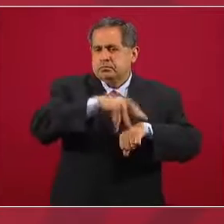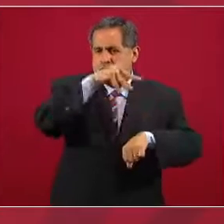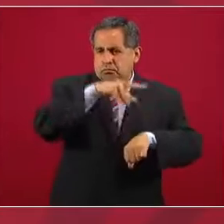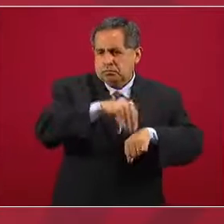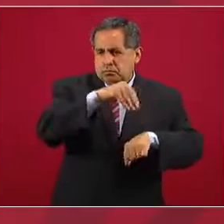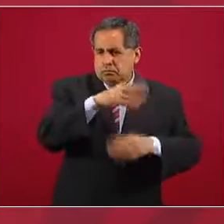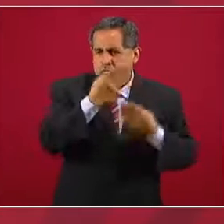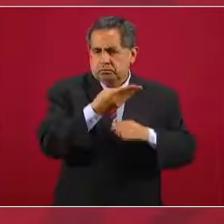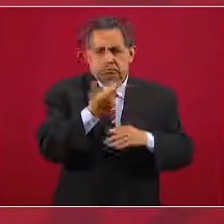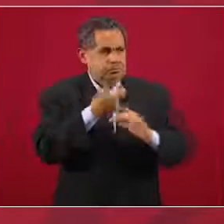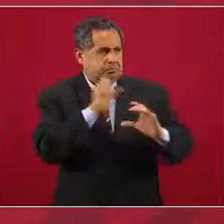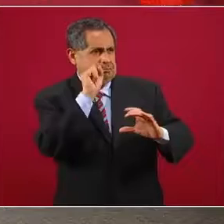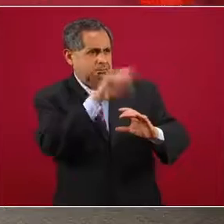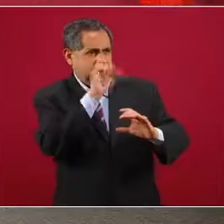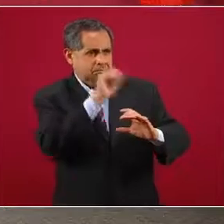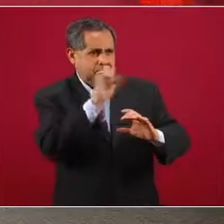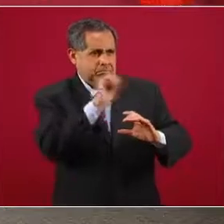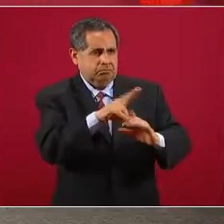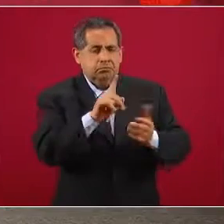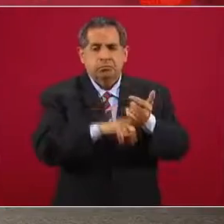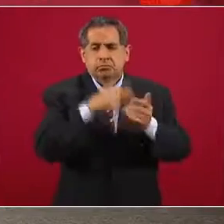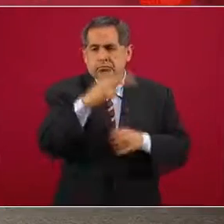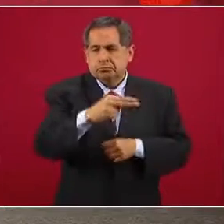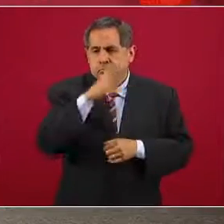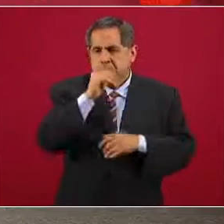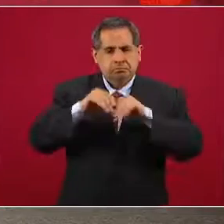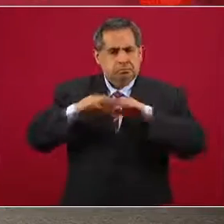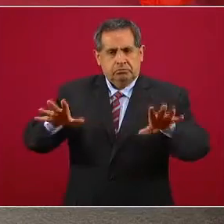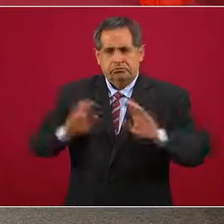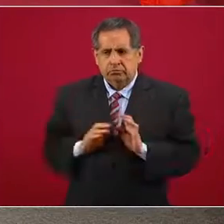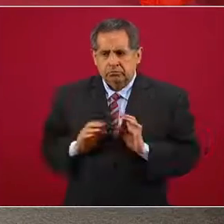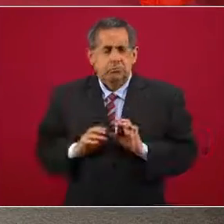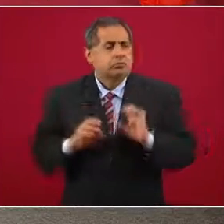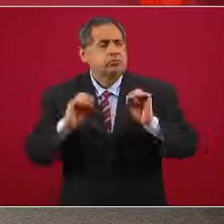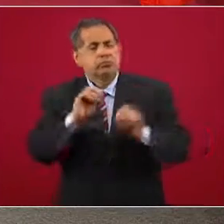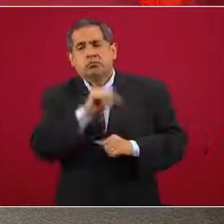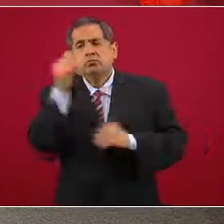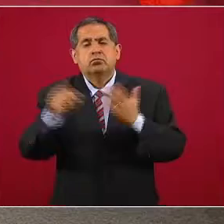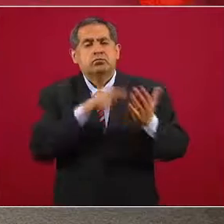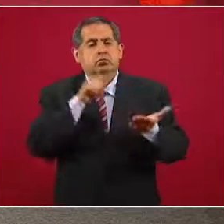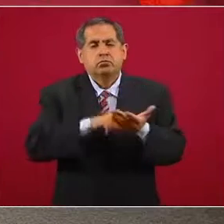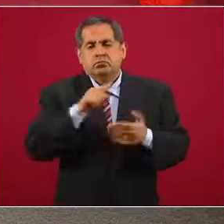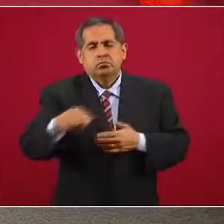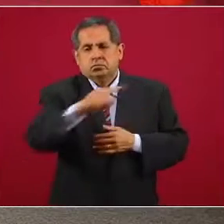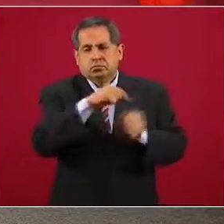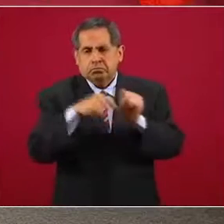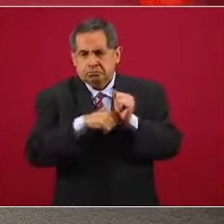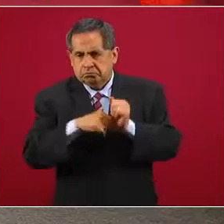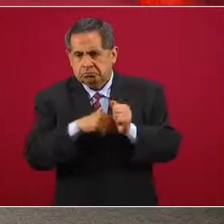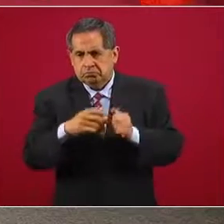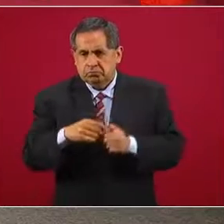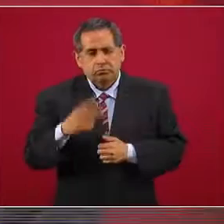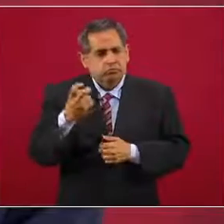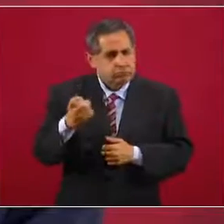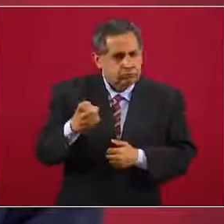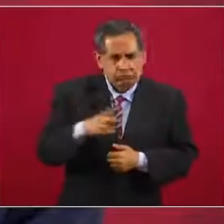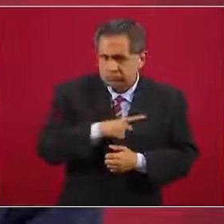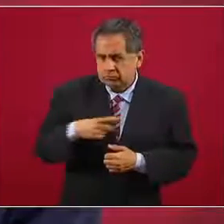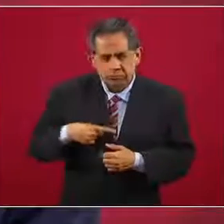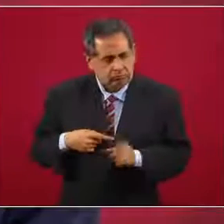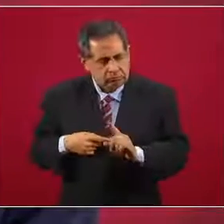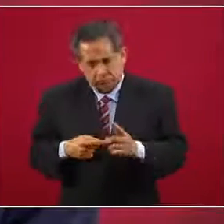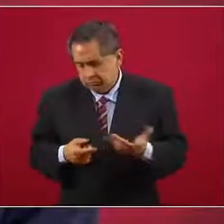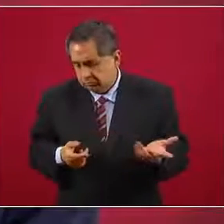sobre los que depositan o en los llamados paraísos fiscales, pero eso no debería de existir.